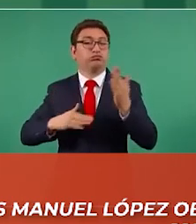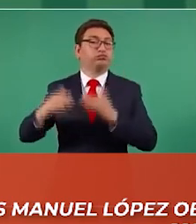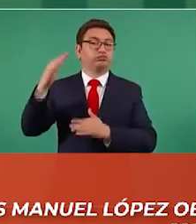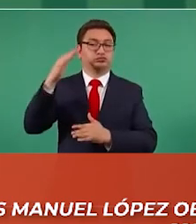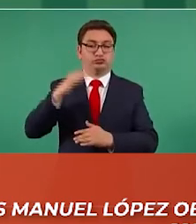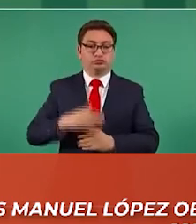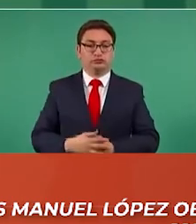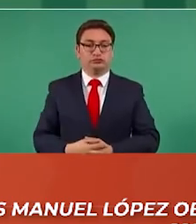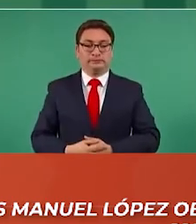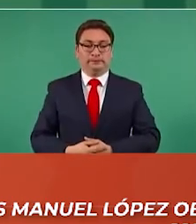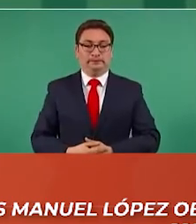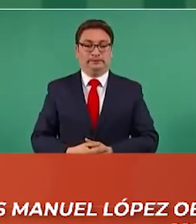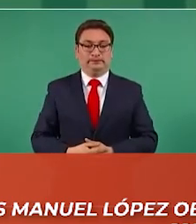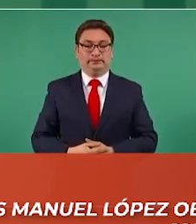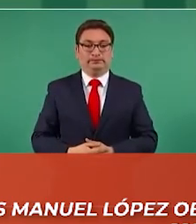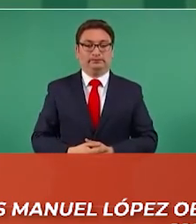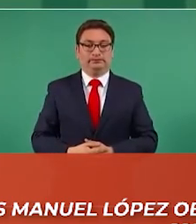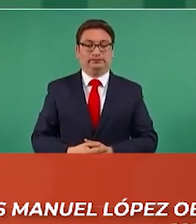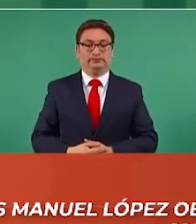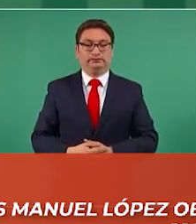grados.